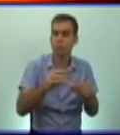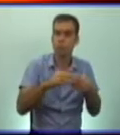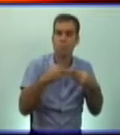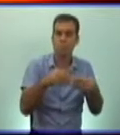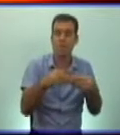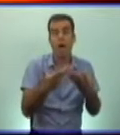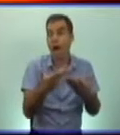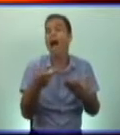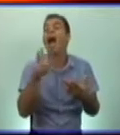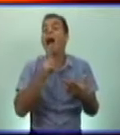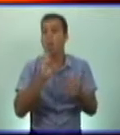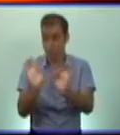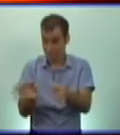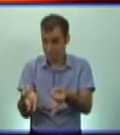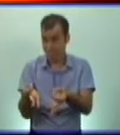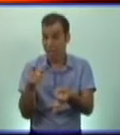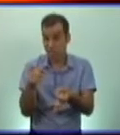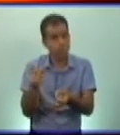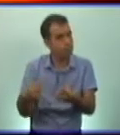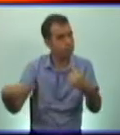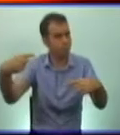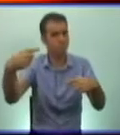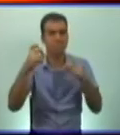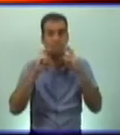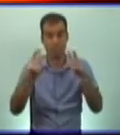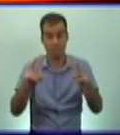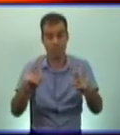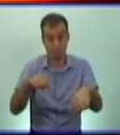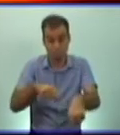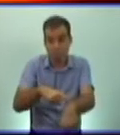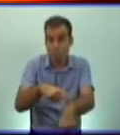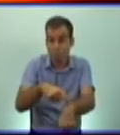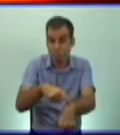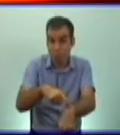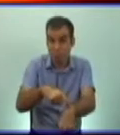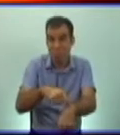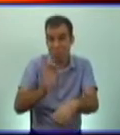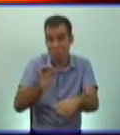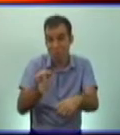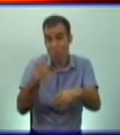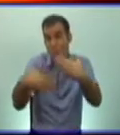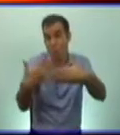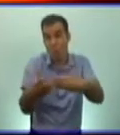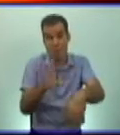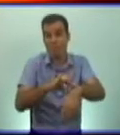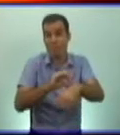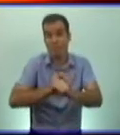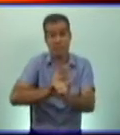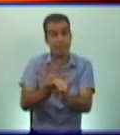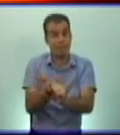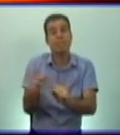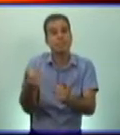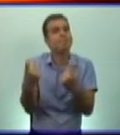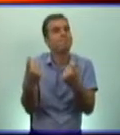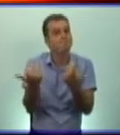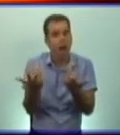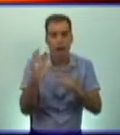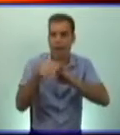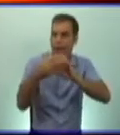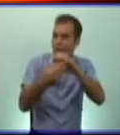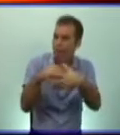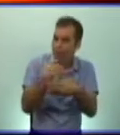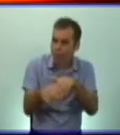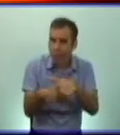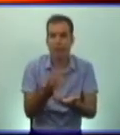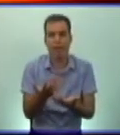la vida y que en estos momentos en que nos estamos enfrentando a la COVID-19 es imprescindible para el aseo, para el lavado de las